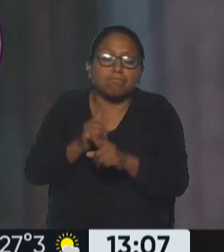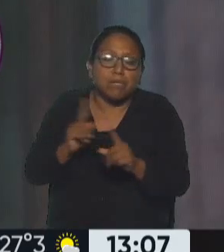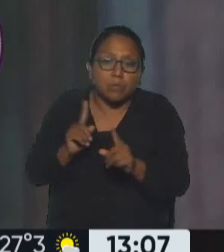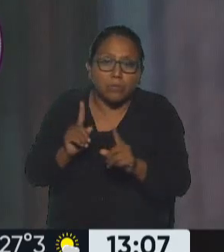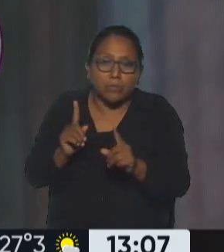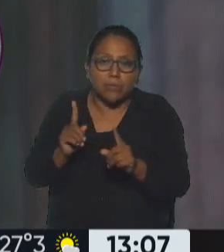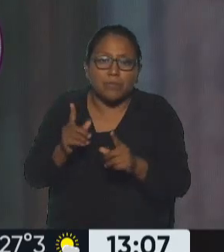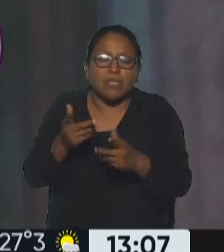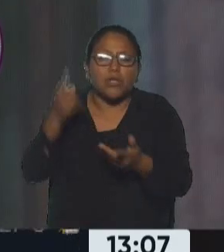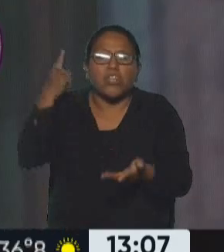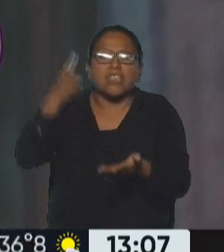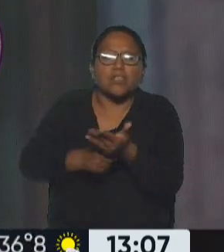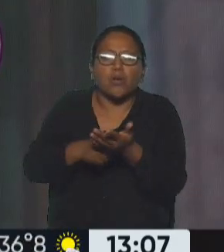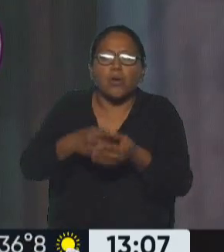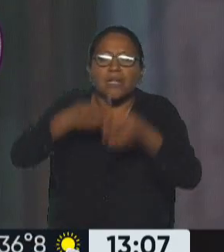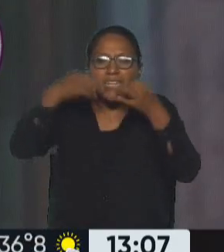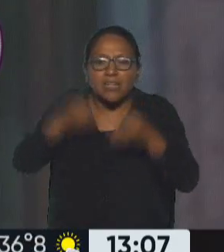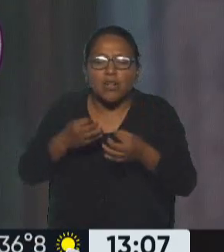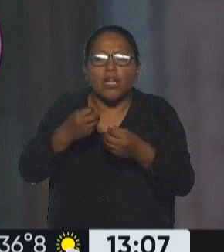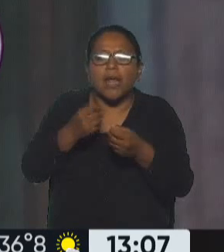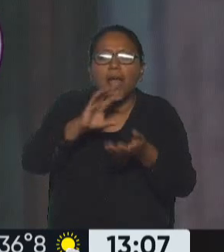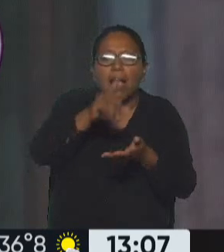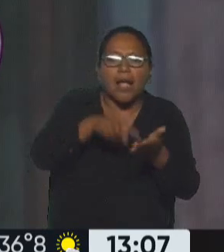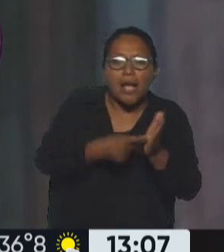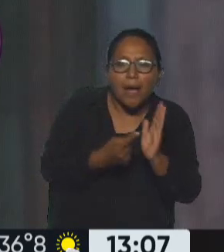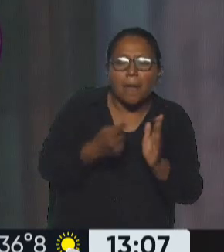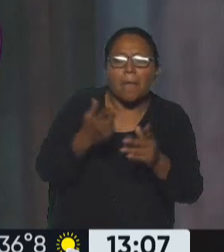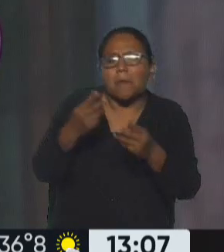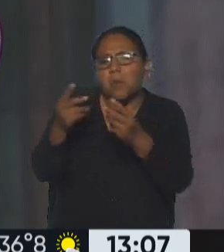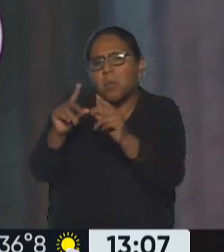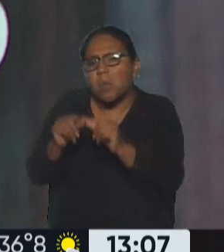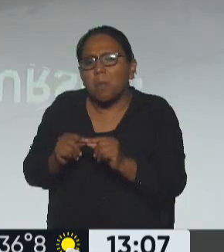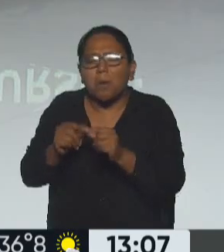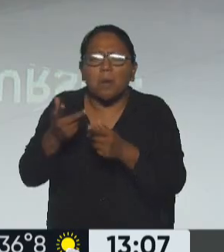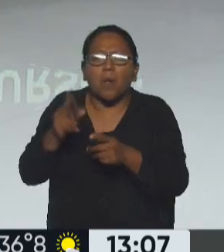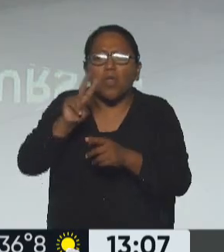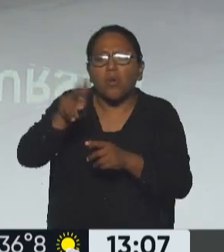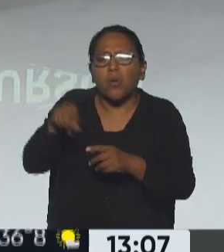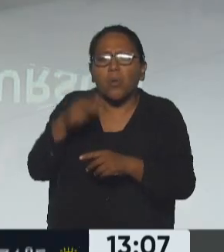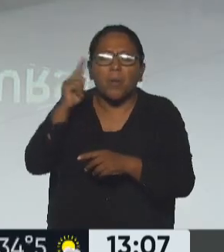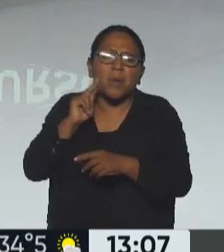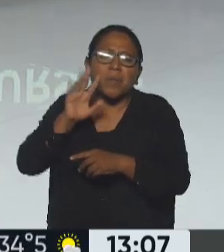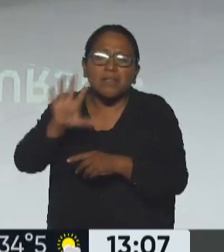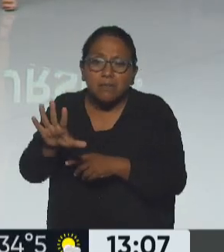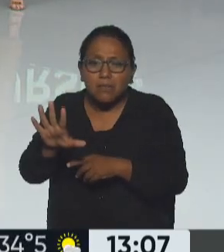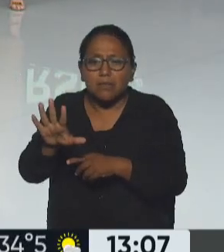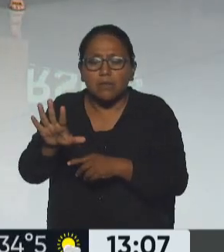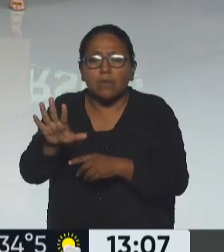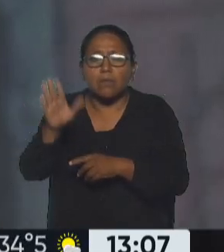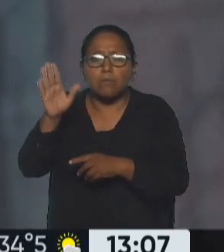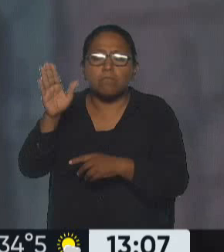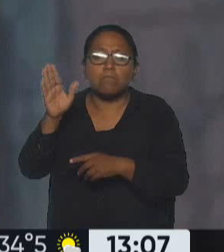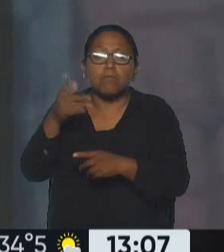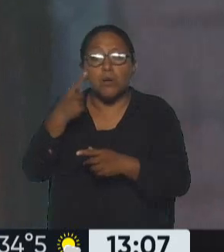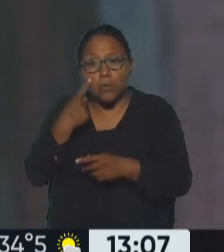a hacer eso no determinó cuánto efectivamente le corresponde acaba sino que agarra un valor que es 2.95 que